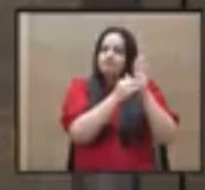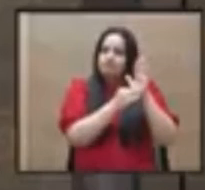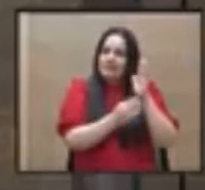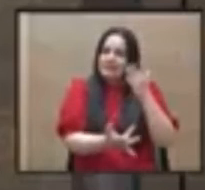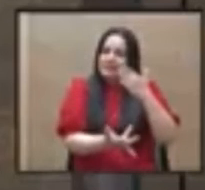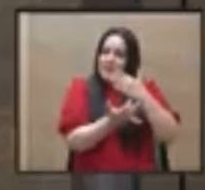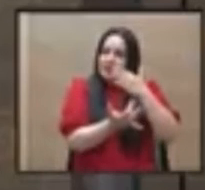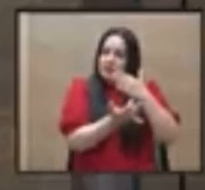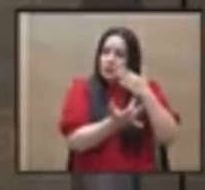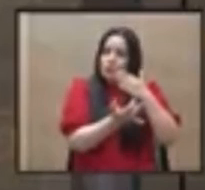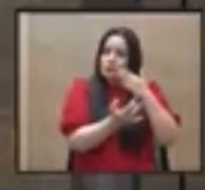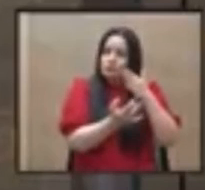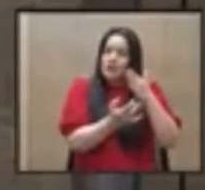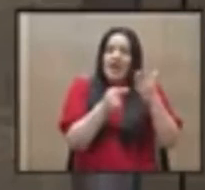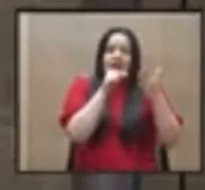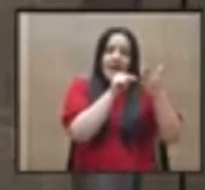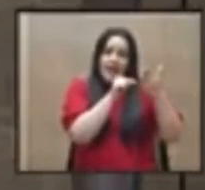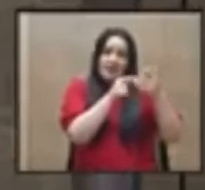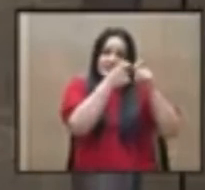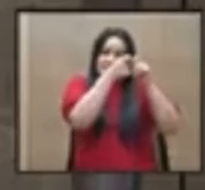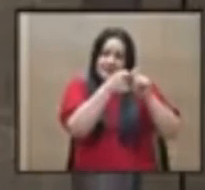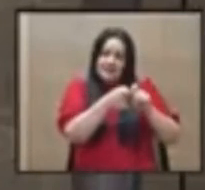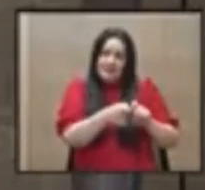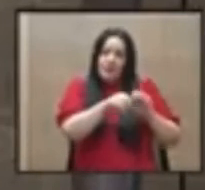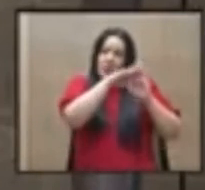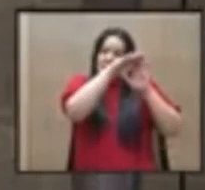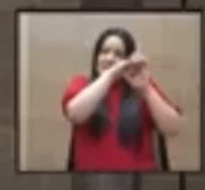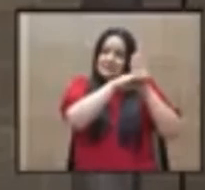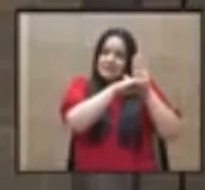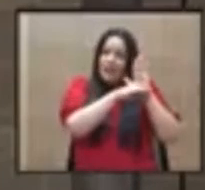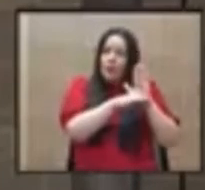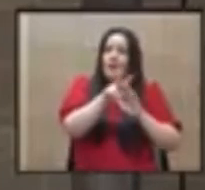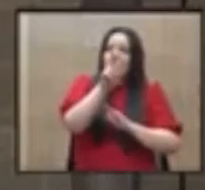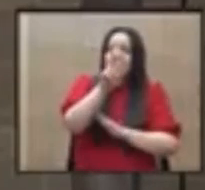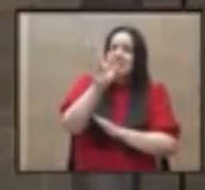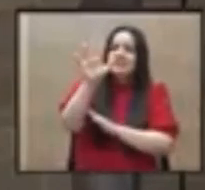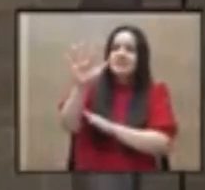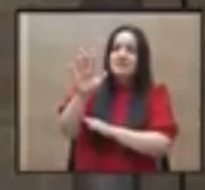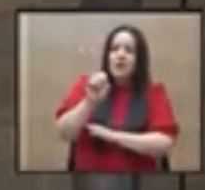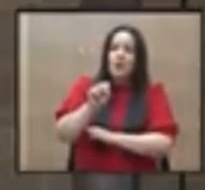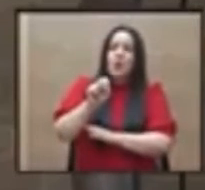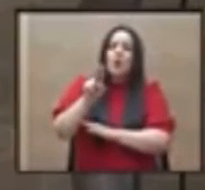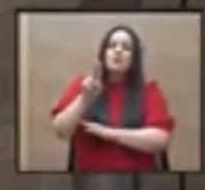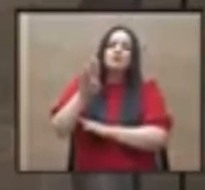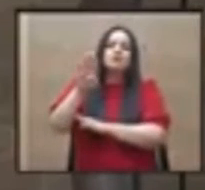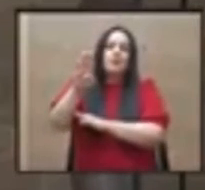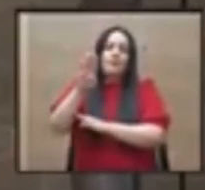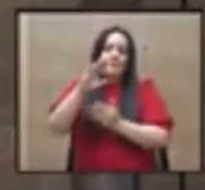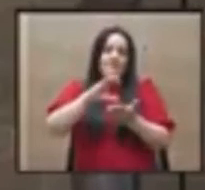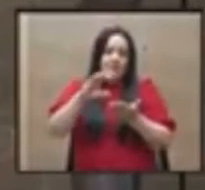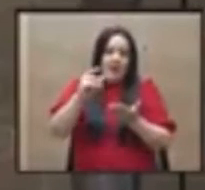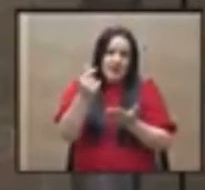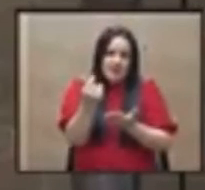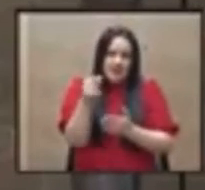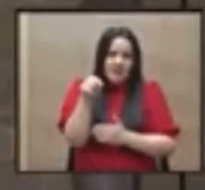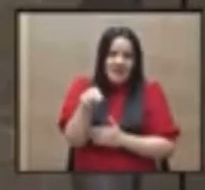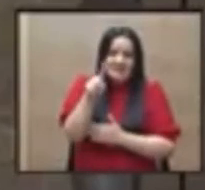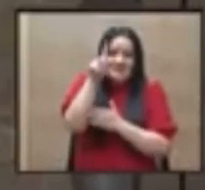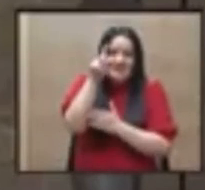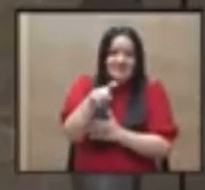técnicos donde se detallaba un listado de 25 subpartidas en las cuales debían